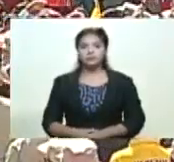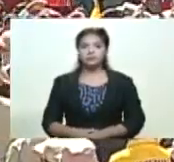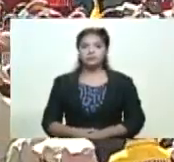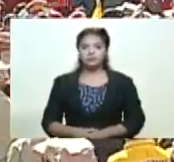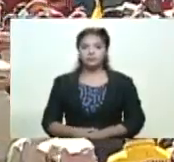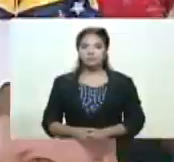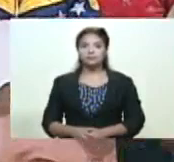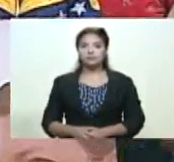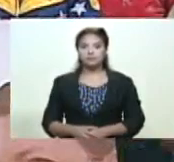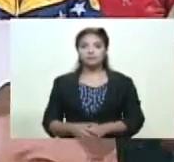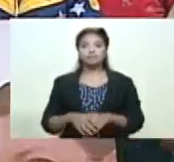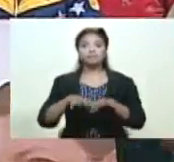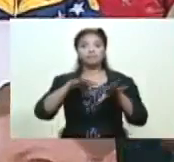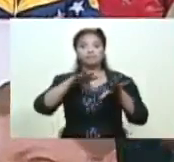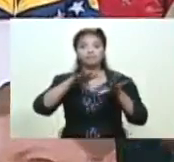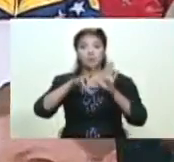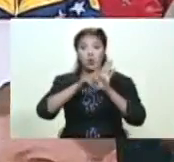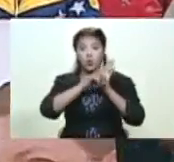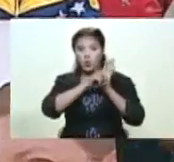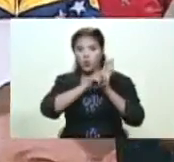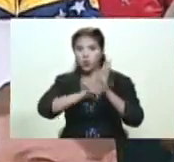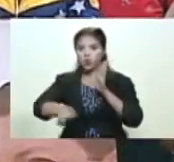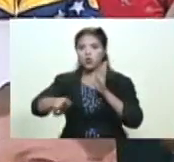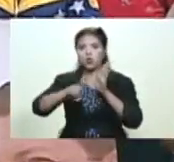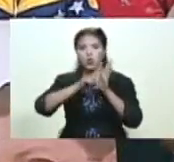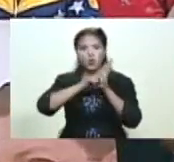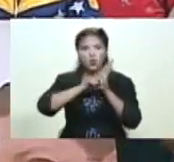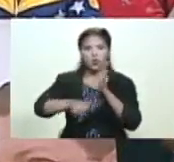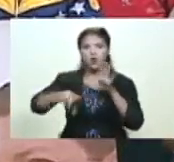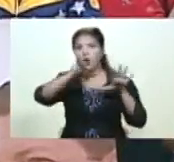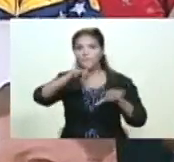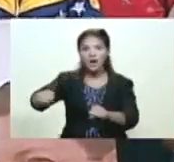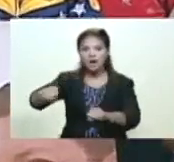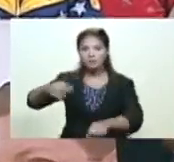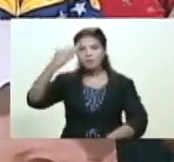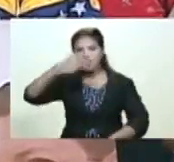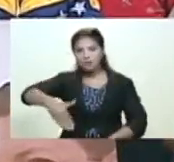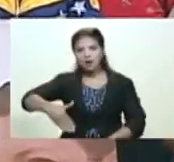de ocuparla militarmente.